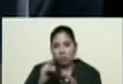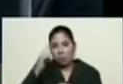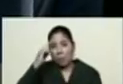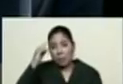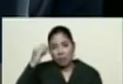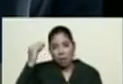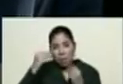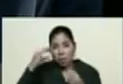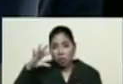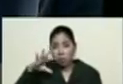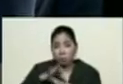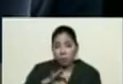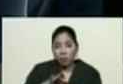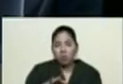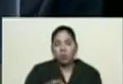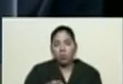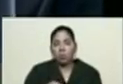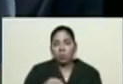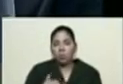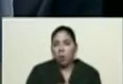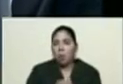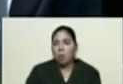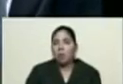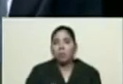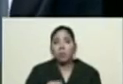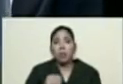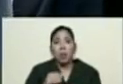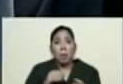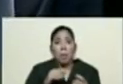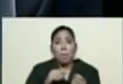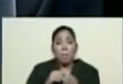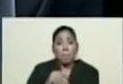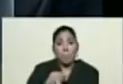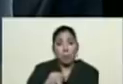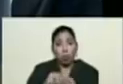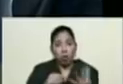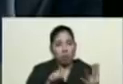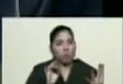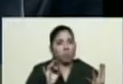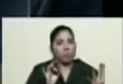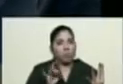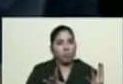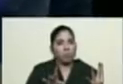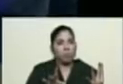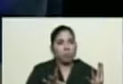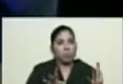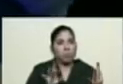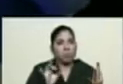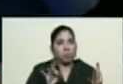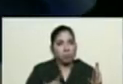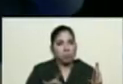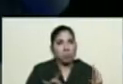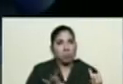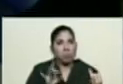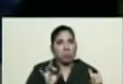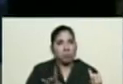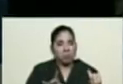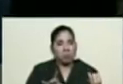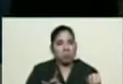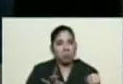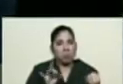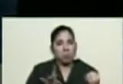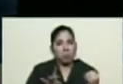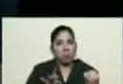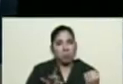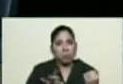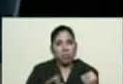consecuente, y uno a uno lo fue despachando y lo fue sacando del despacho allá en Miraflores. Adiós, no quiero